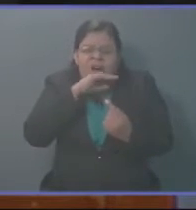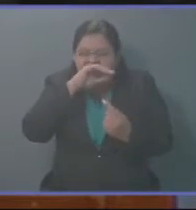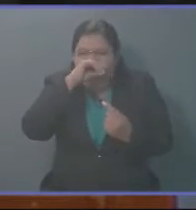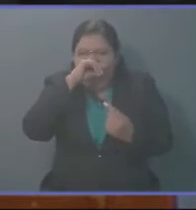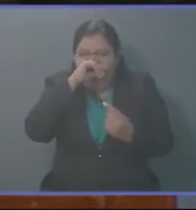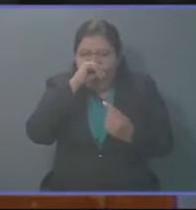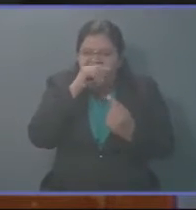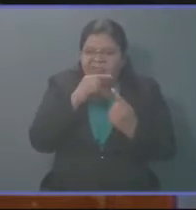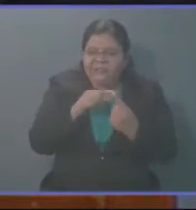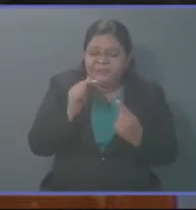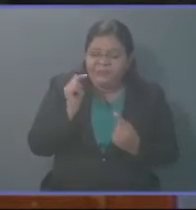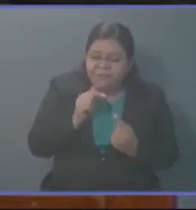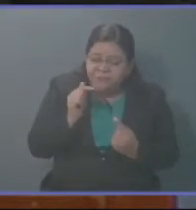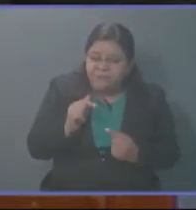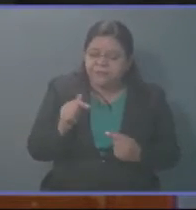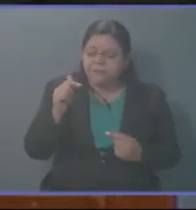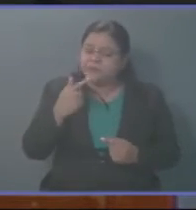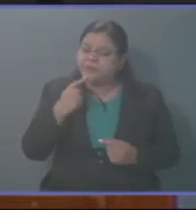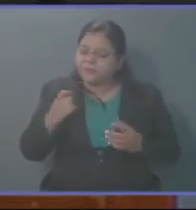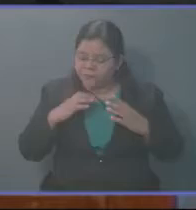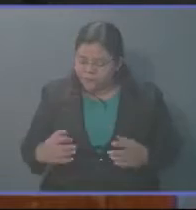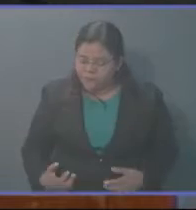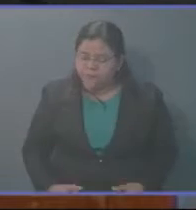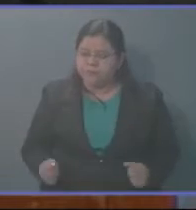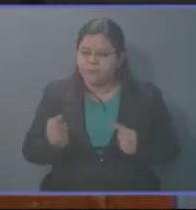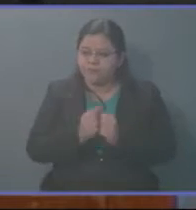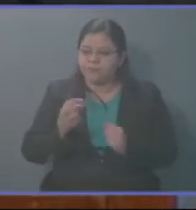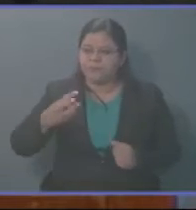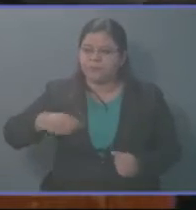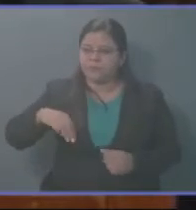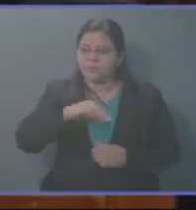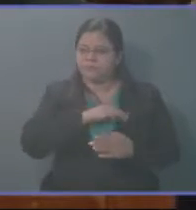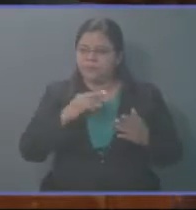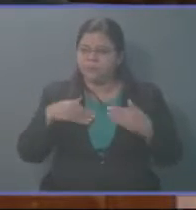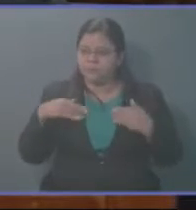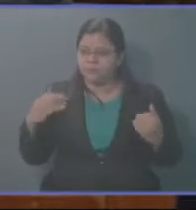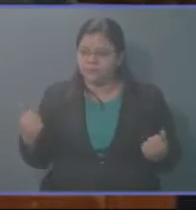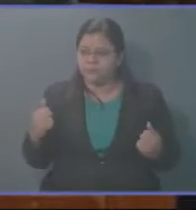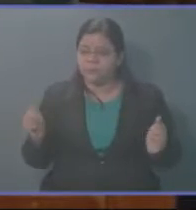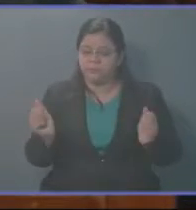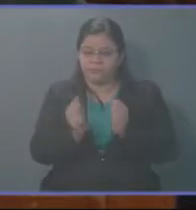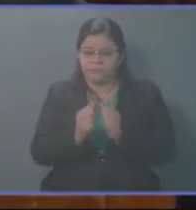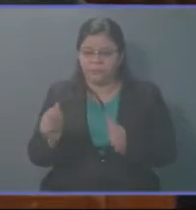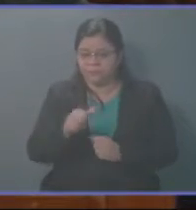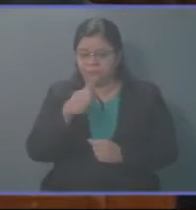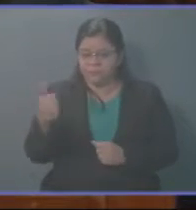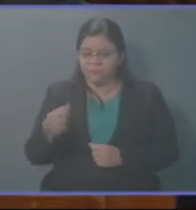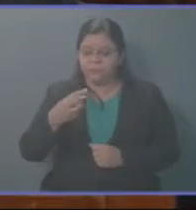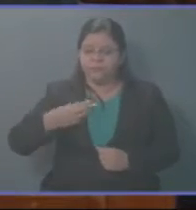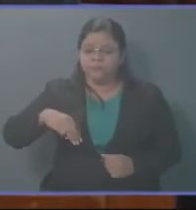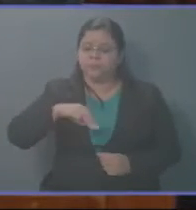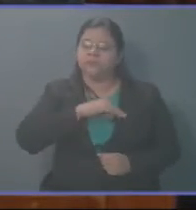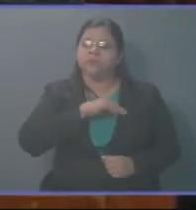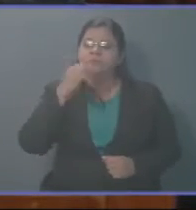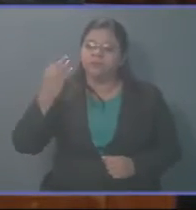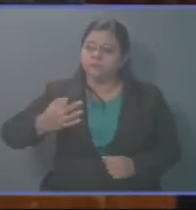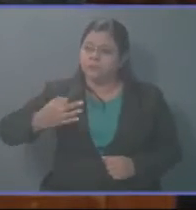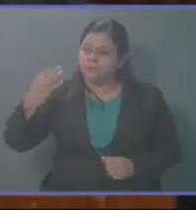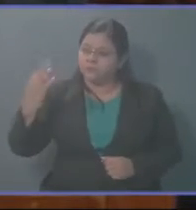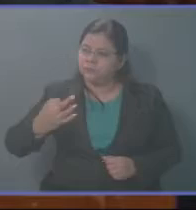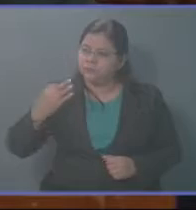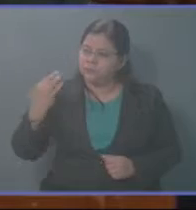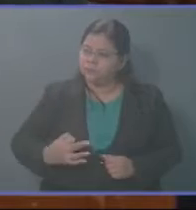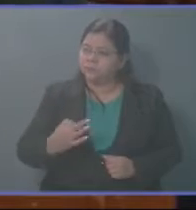Es el gobierno a través del Ministerio de Salud y de otros ministerios que deben de tener las